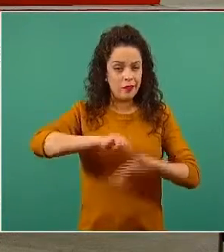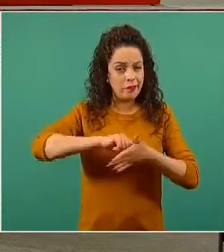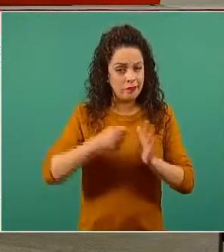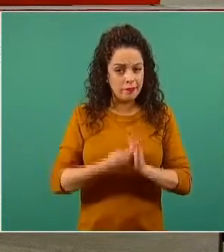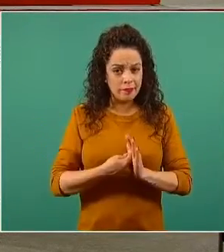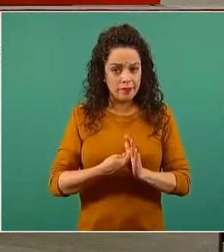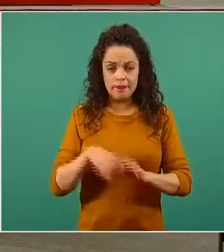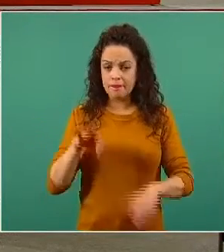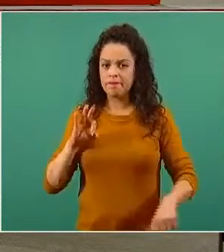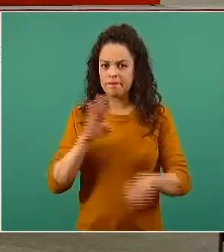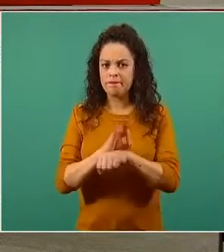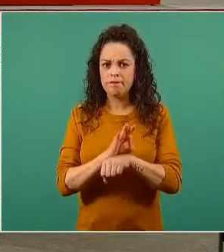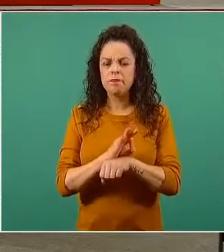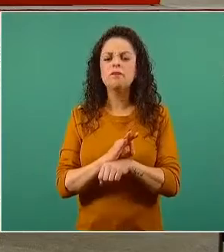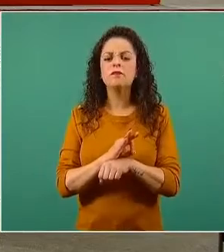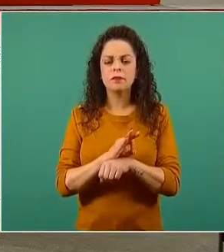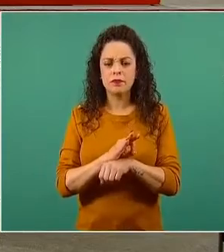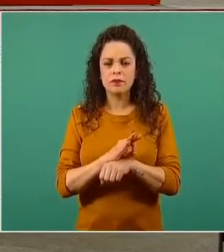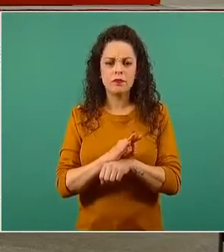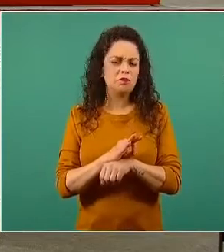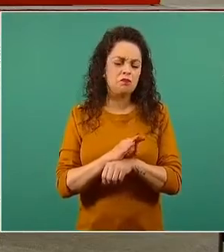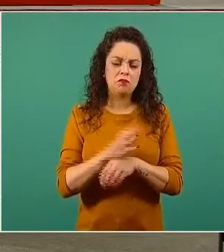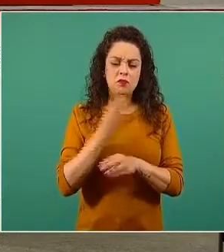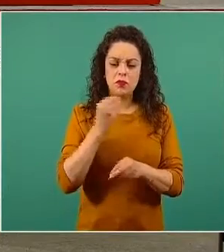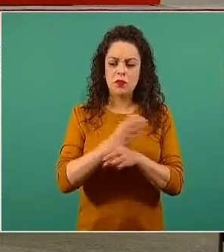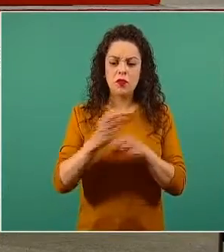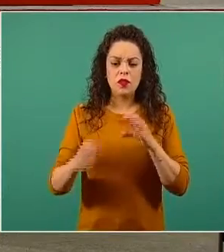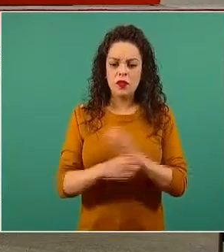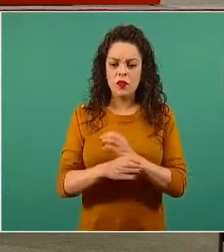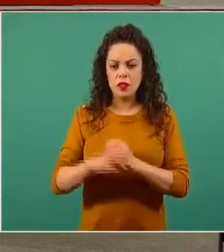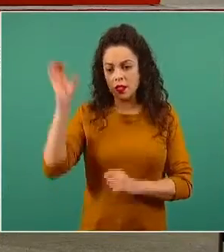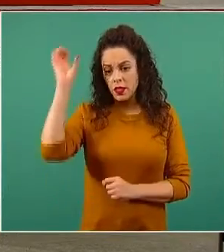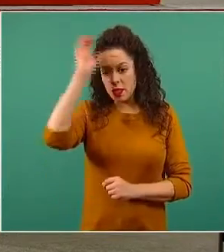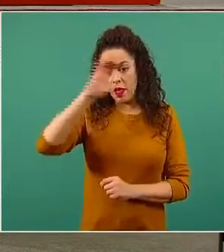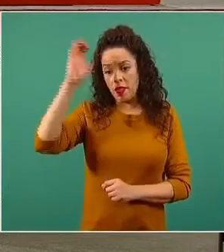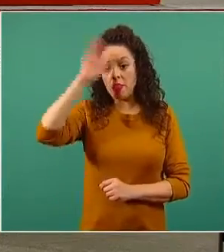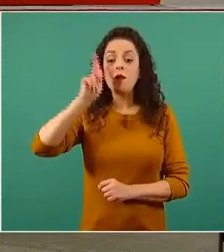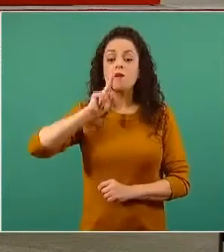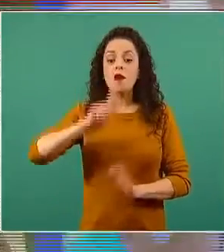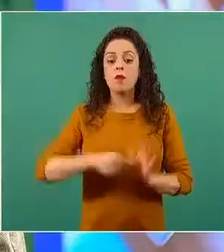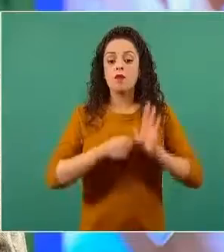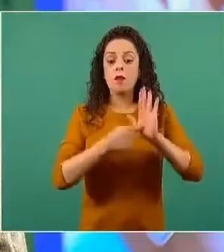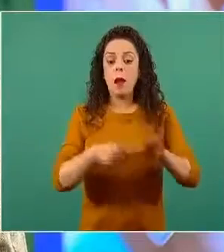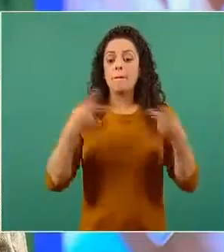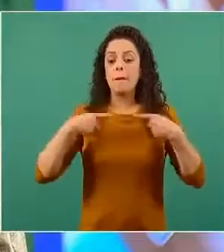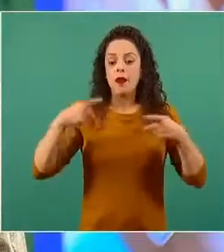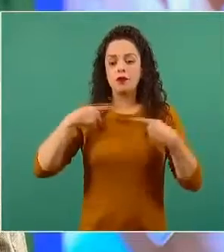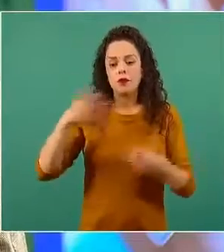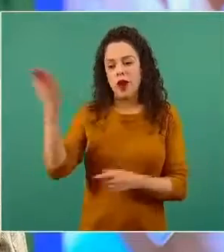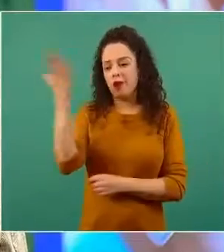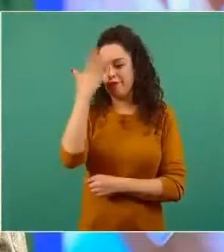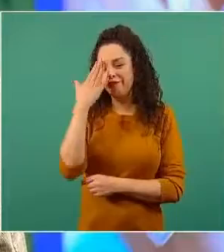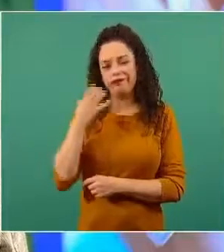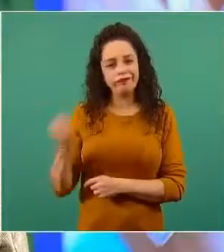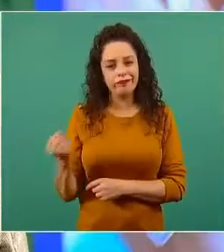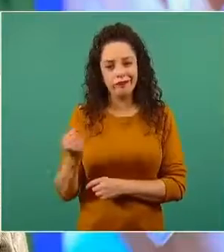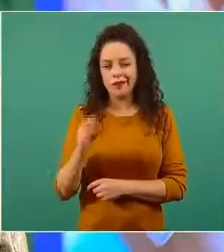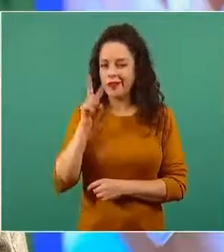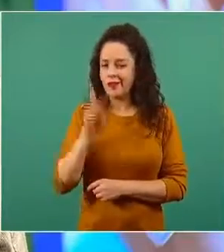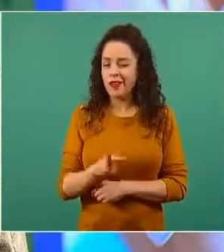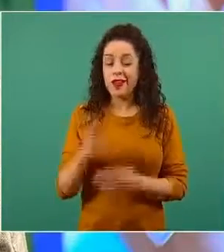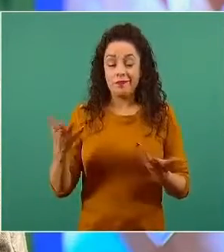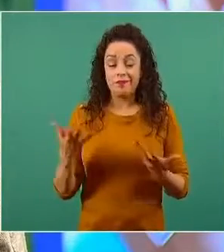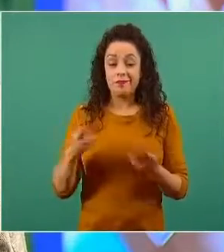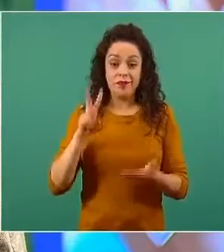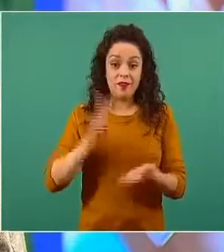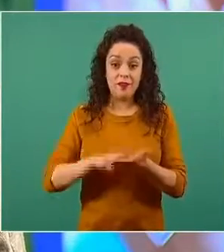están amparados en mucha reflexión científica de personas expertas. Insisto en el valor que tiene nuestro